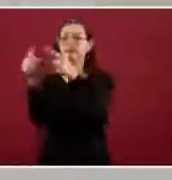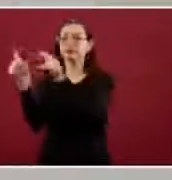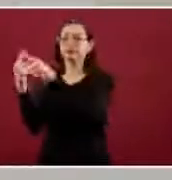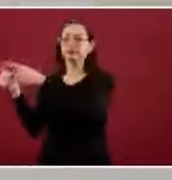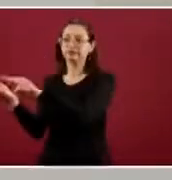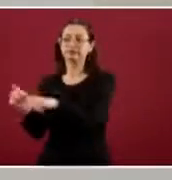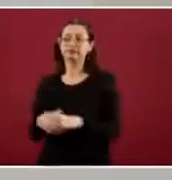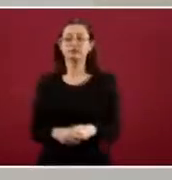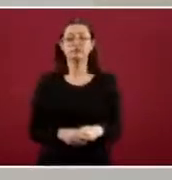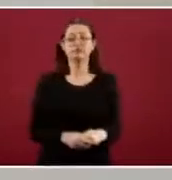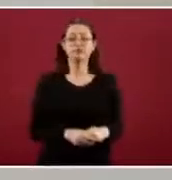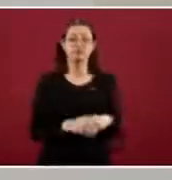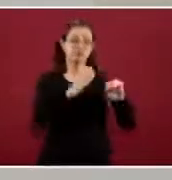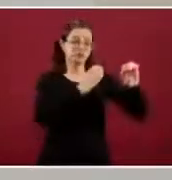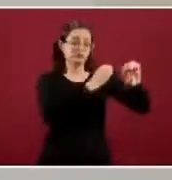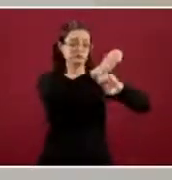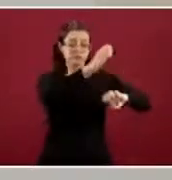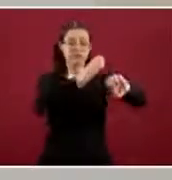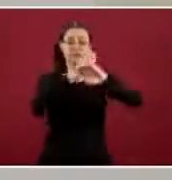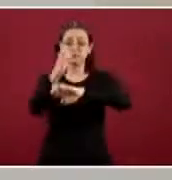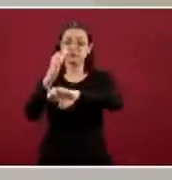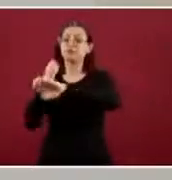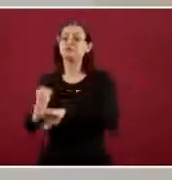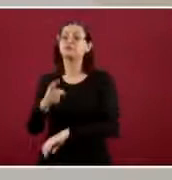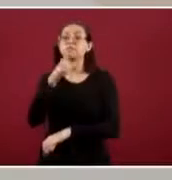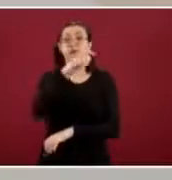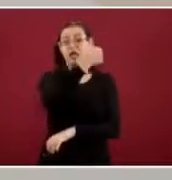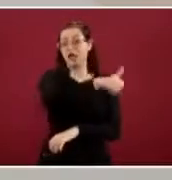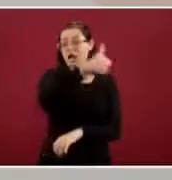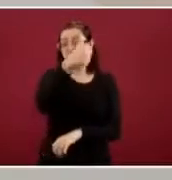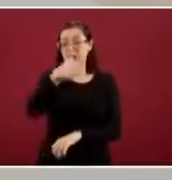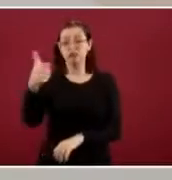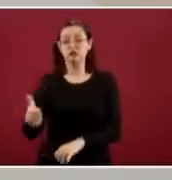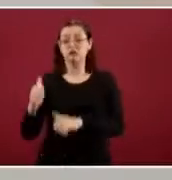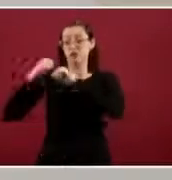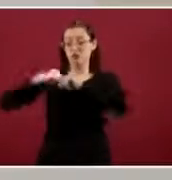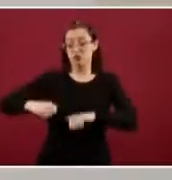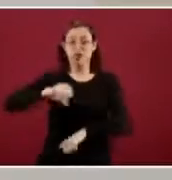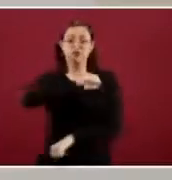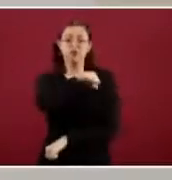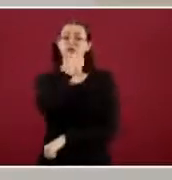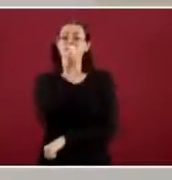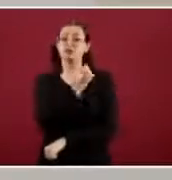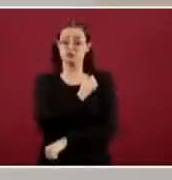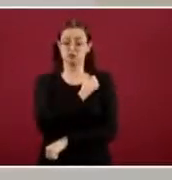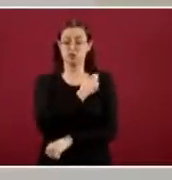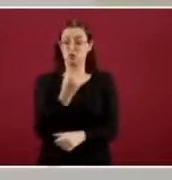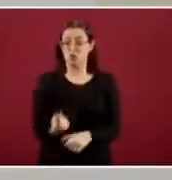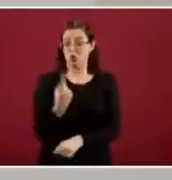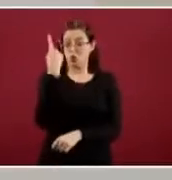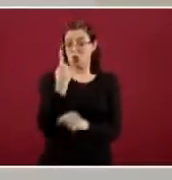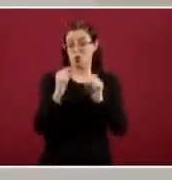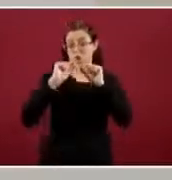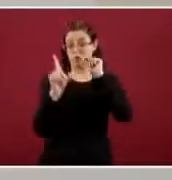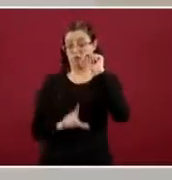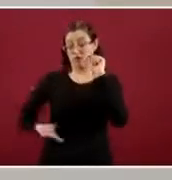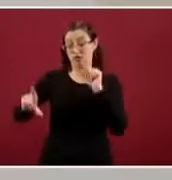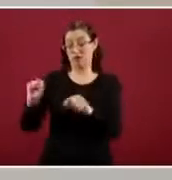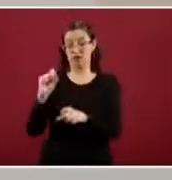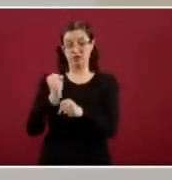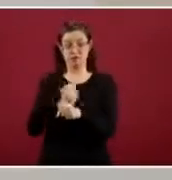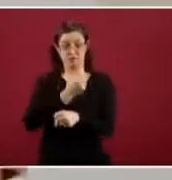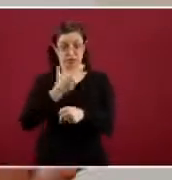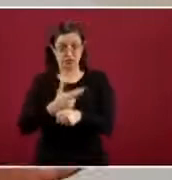que los gobiernos estatales son una autoridad sanitaria. La autoridad sanitaria no es solamente la Secretaría de Salud